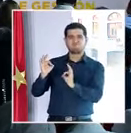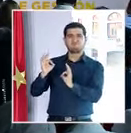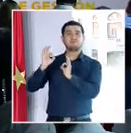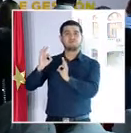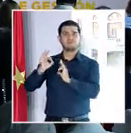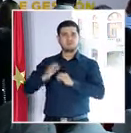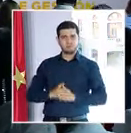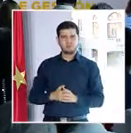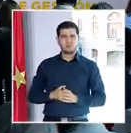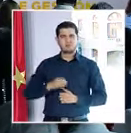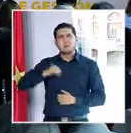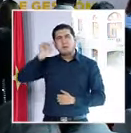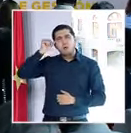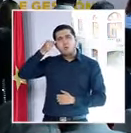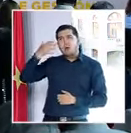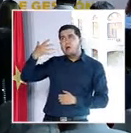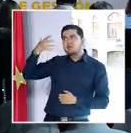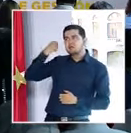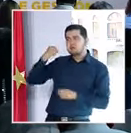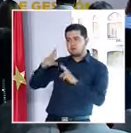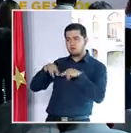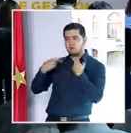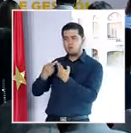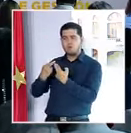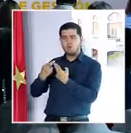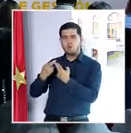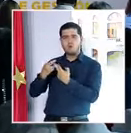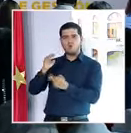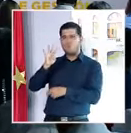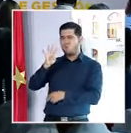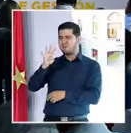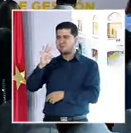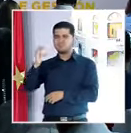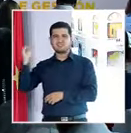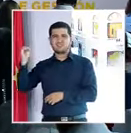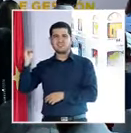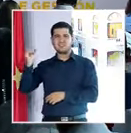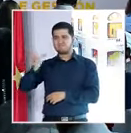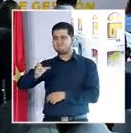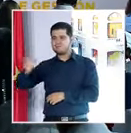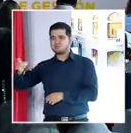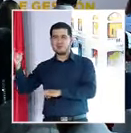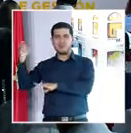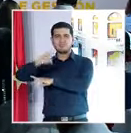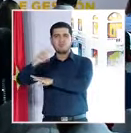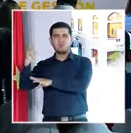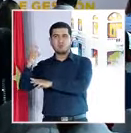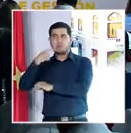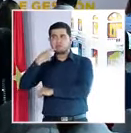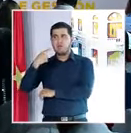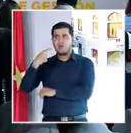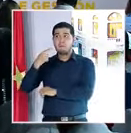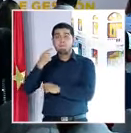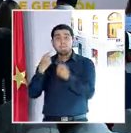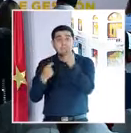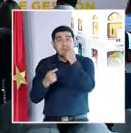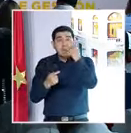Catatumbo señalaban que por primera vez un gobierno no solo los escuchaba,